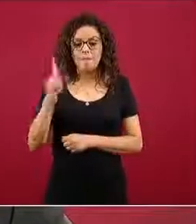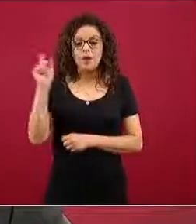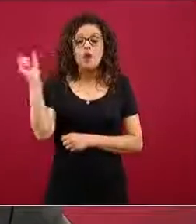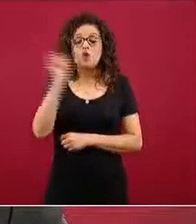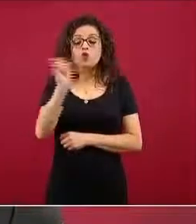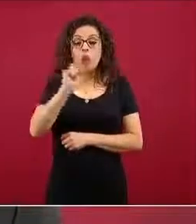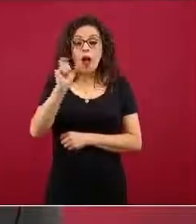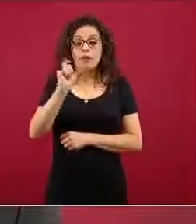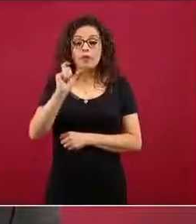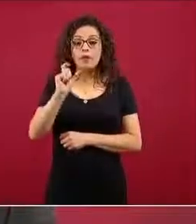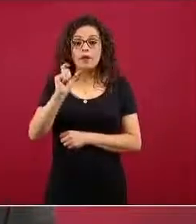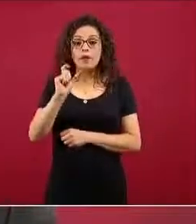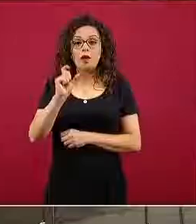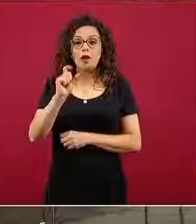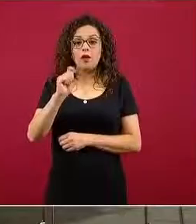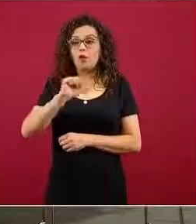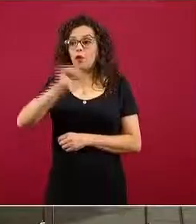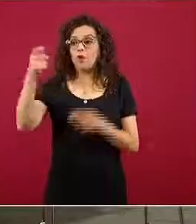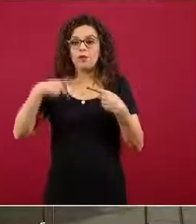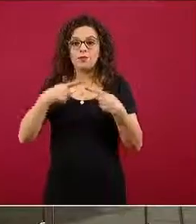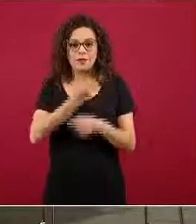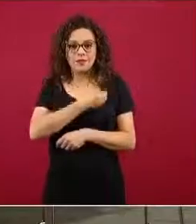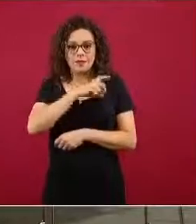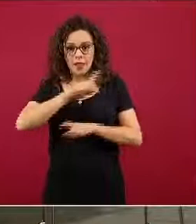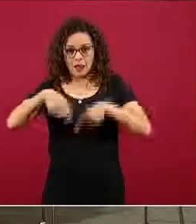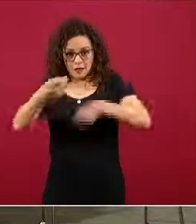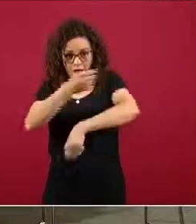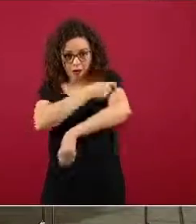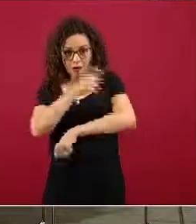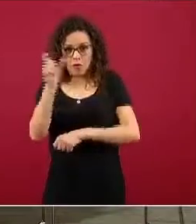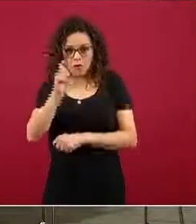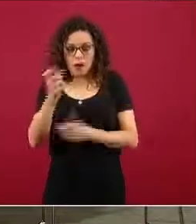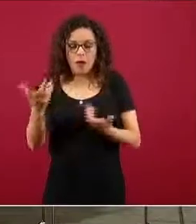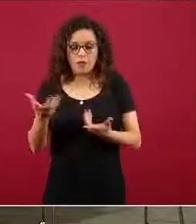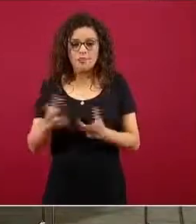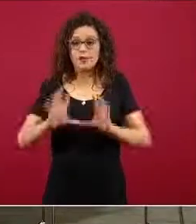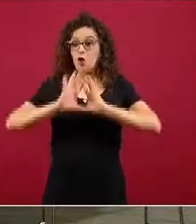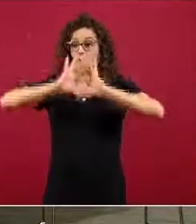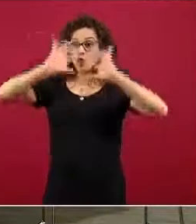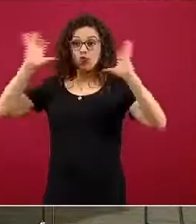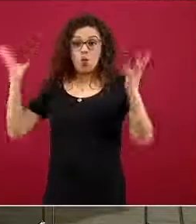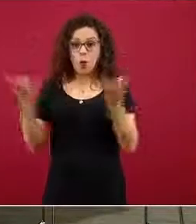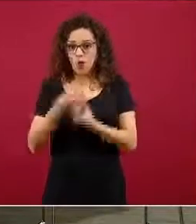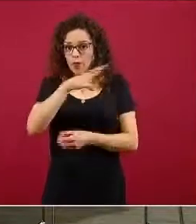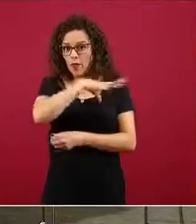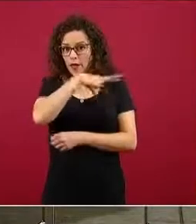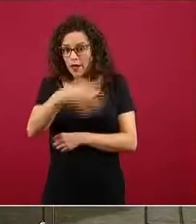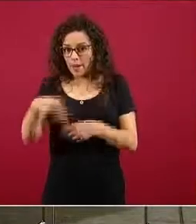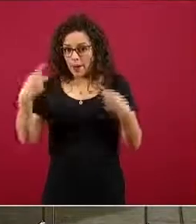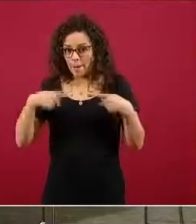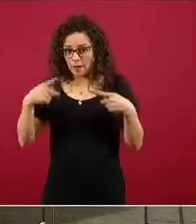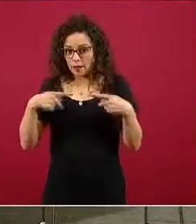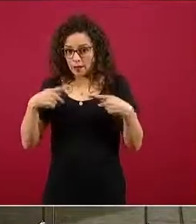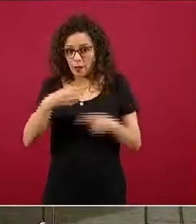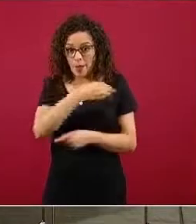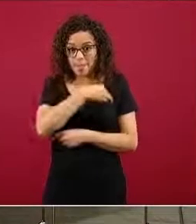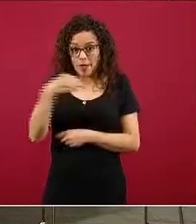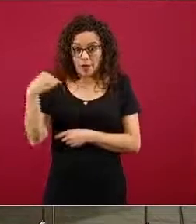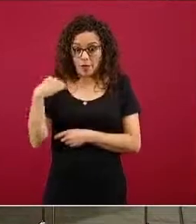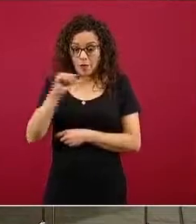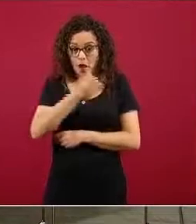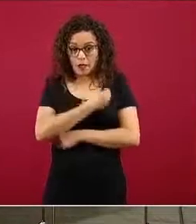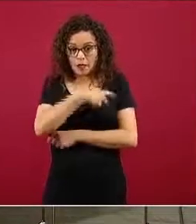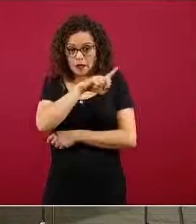cubrir al resto del personal de salud? En términos generales, la suma total de miembros del personal de salud en México es, redondeando la cifra,